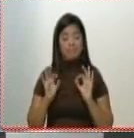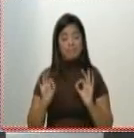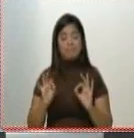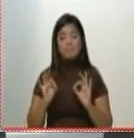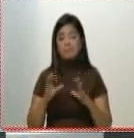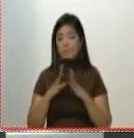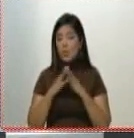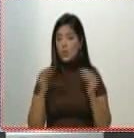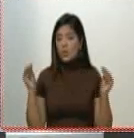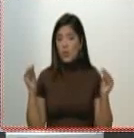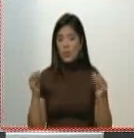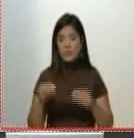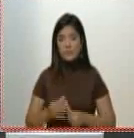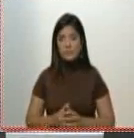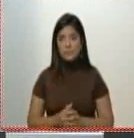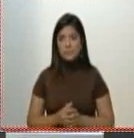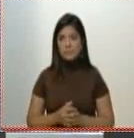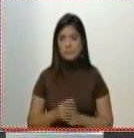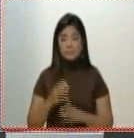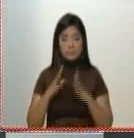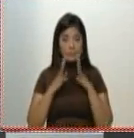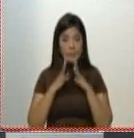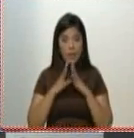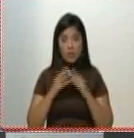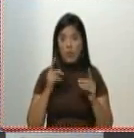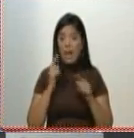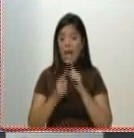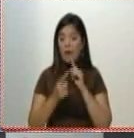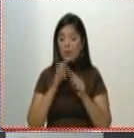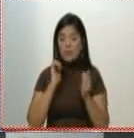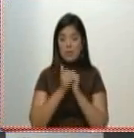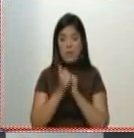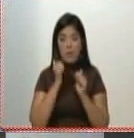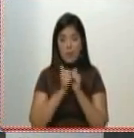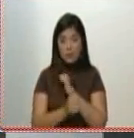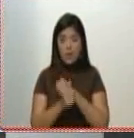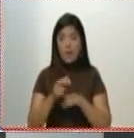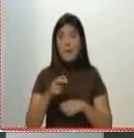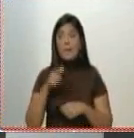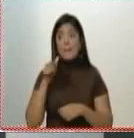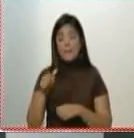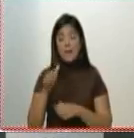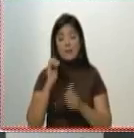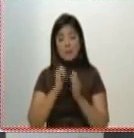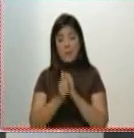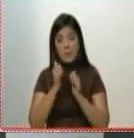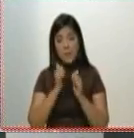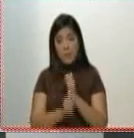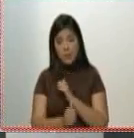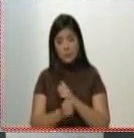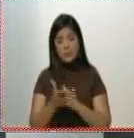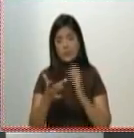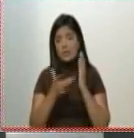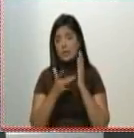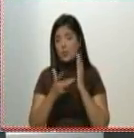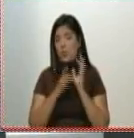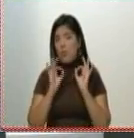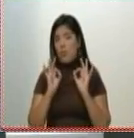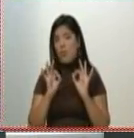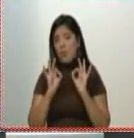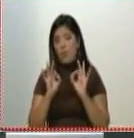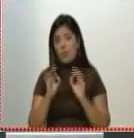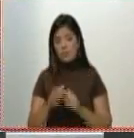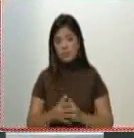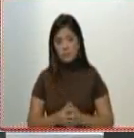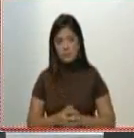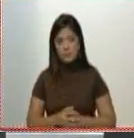y todos los instrumentos deportivos que se usan en esta disciplina deportiva son de última tecnología, a